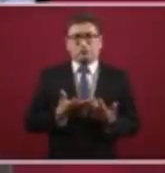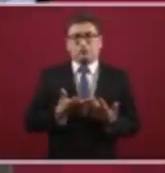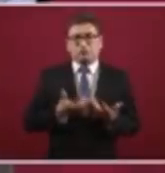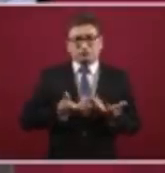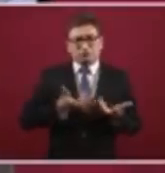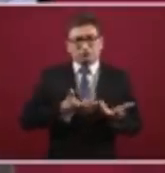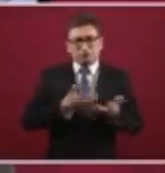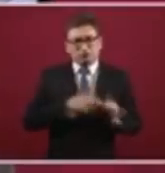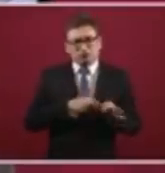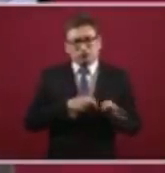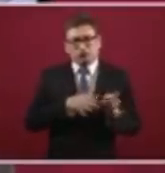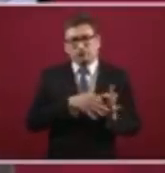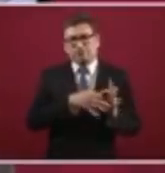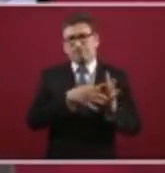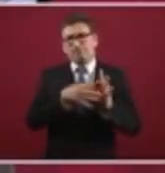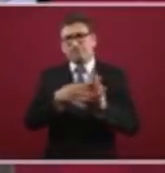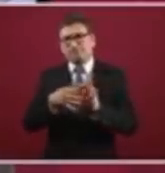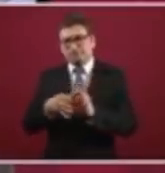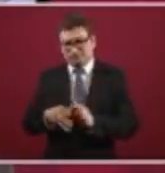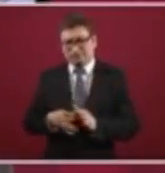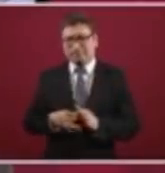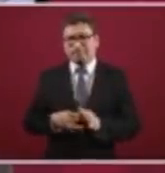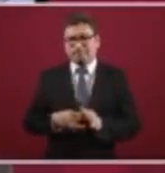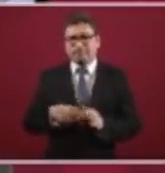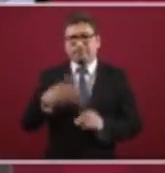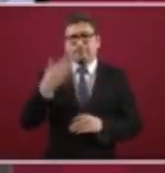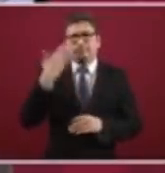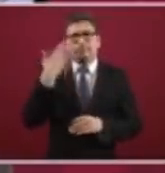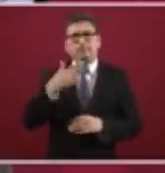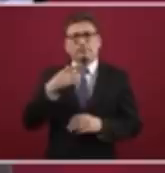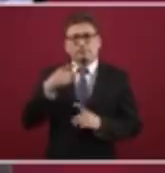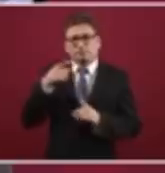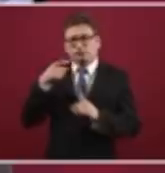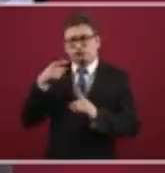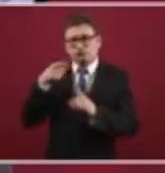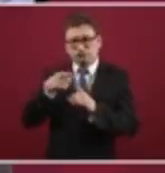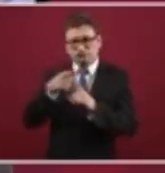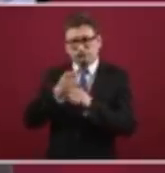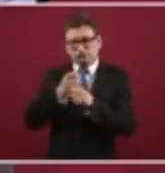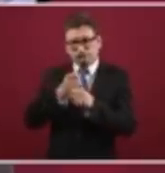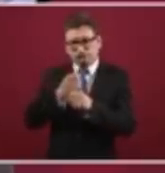actúa para conocer los hechos